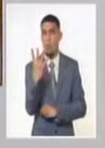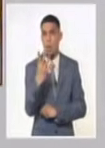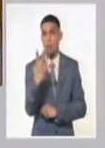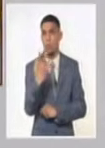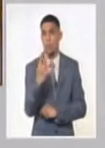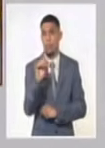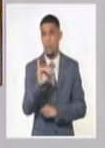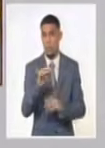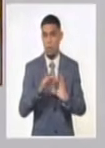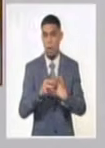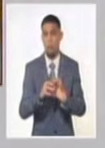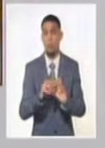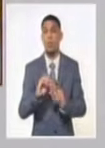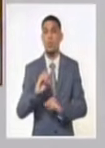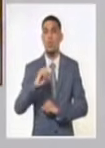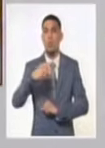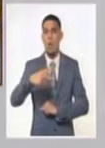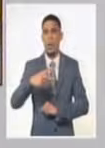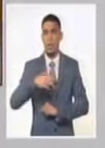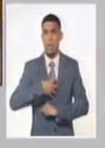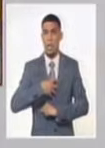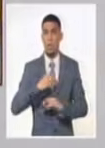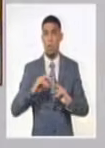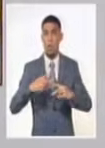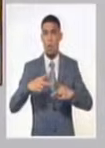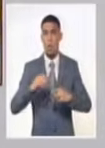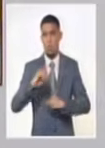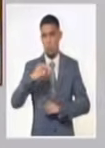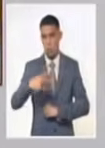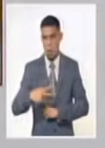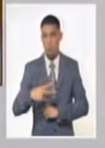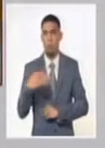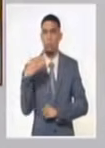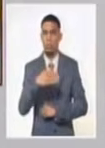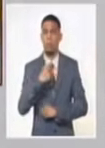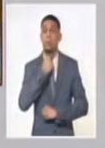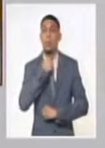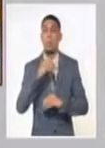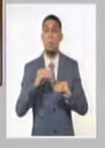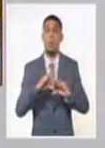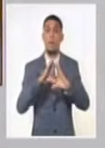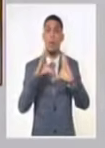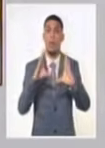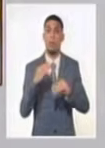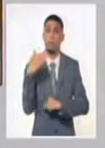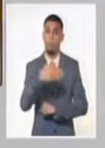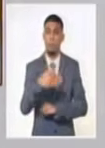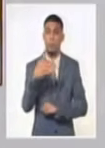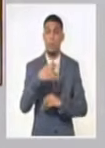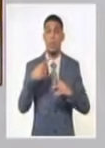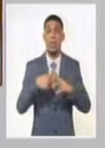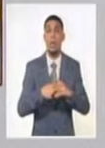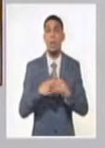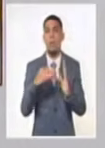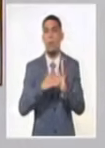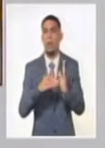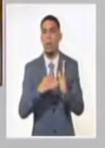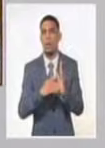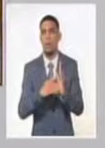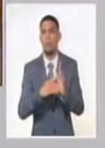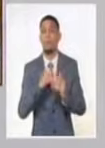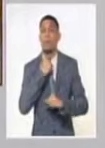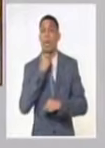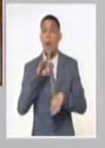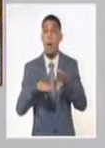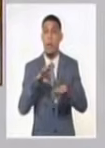doble sesión. Bueno, claro, en algunos casos ha habido que reducir en las instituciones que tienen régimen semi-interno a veces a una sesión, porque